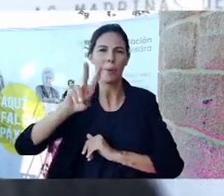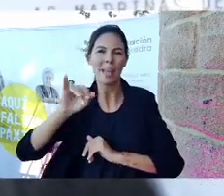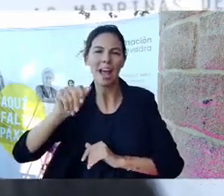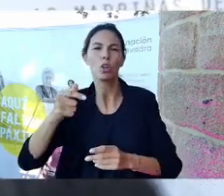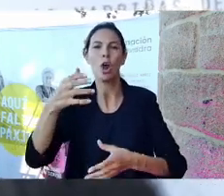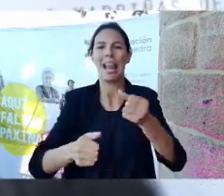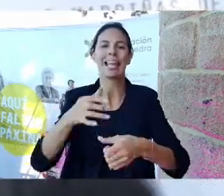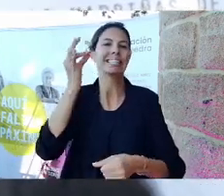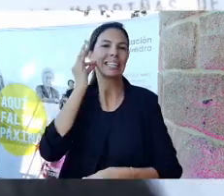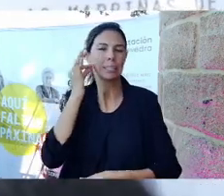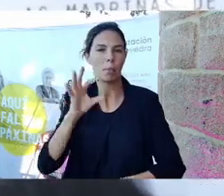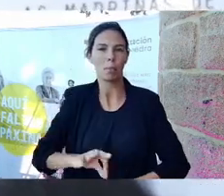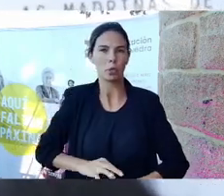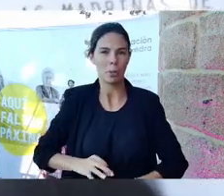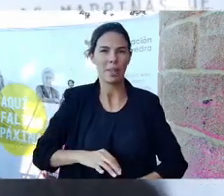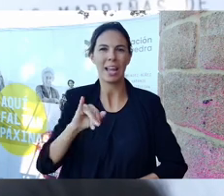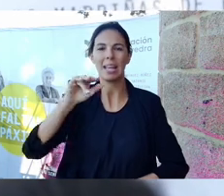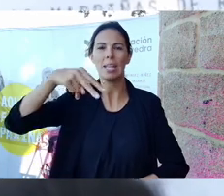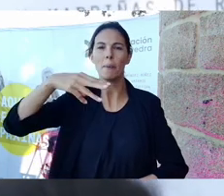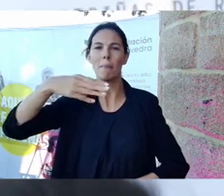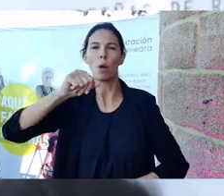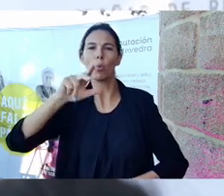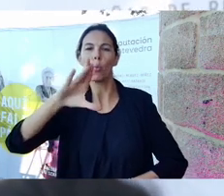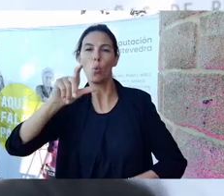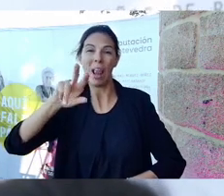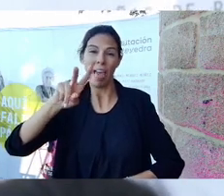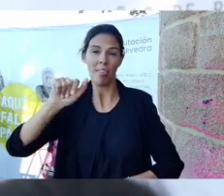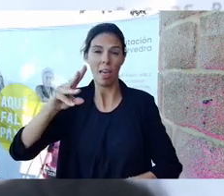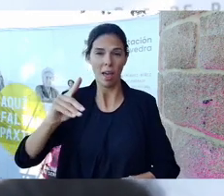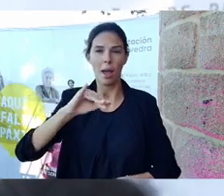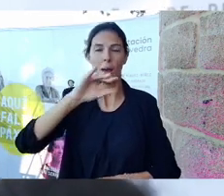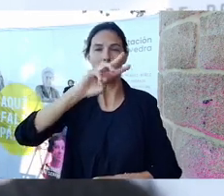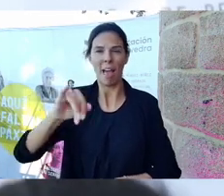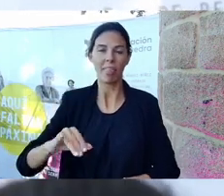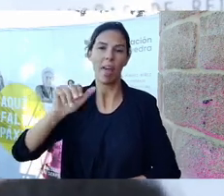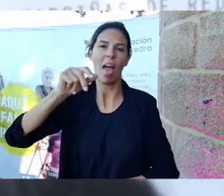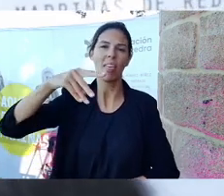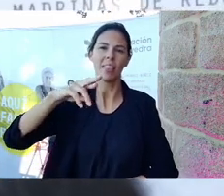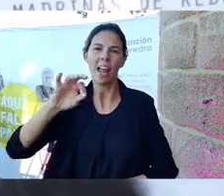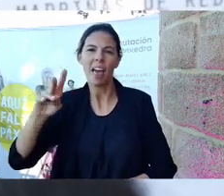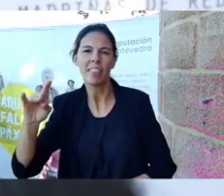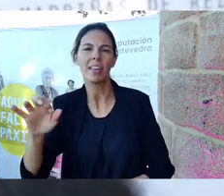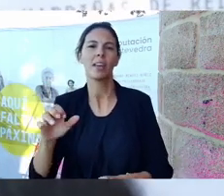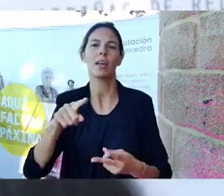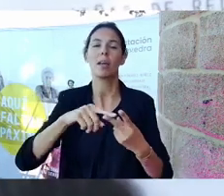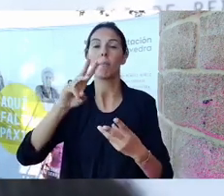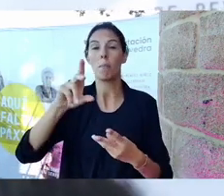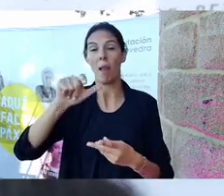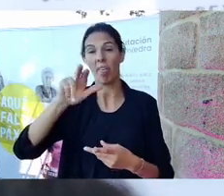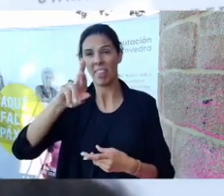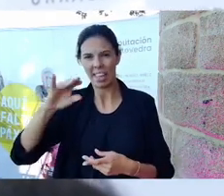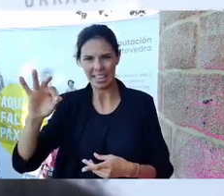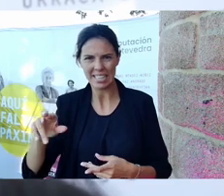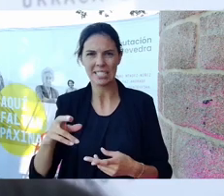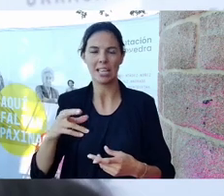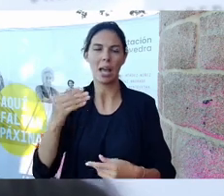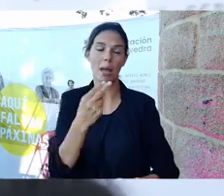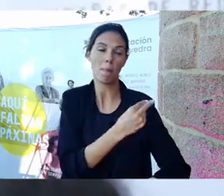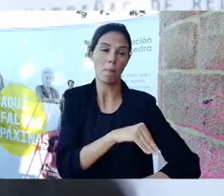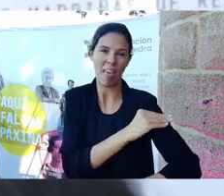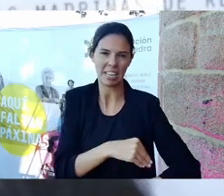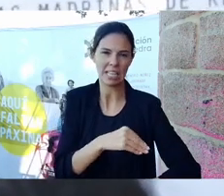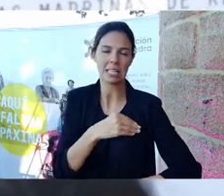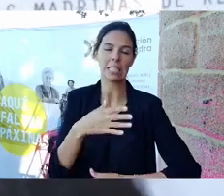Carmen Babiano, as leiteiras de Pontevedra, Inmaculada Paz Andrade, Avelina Valladares, Placeres